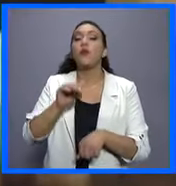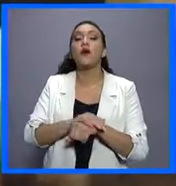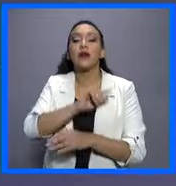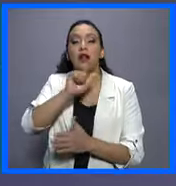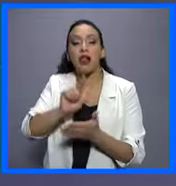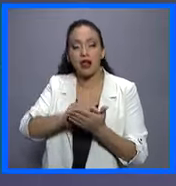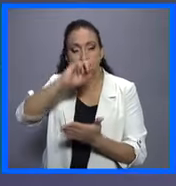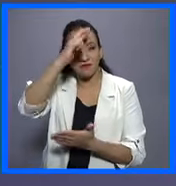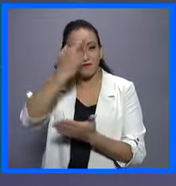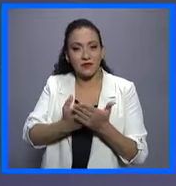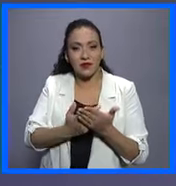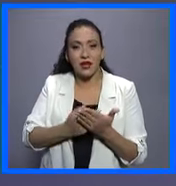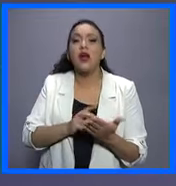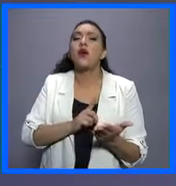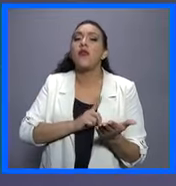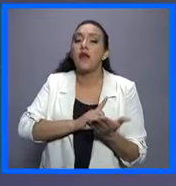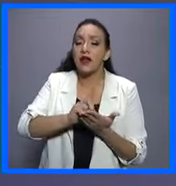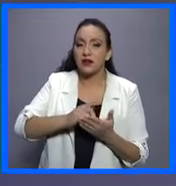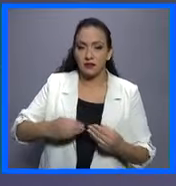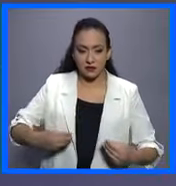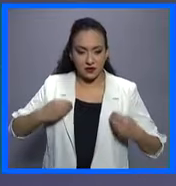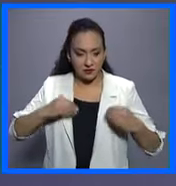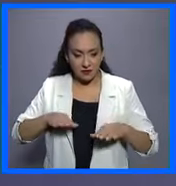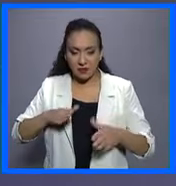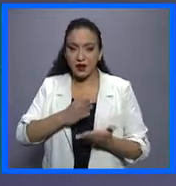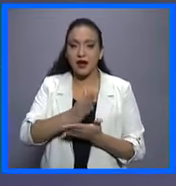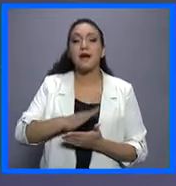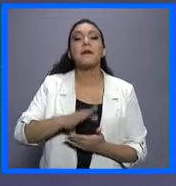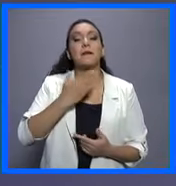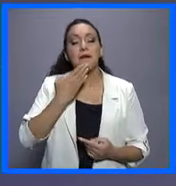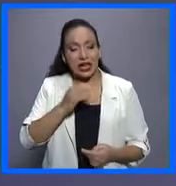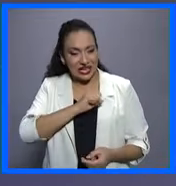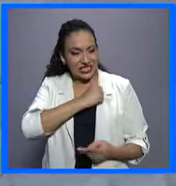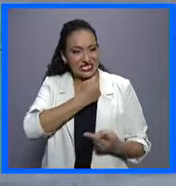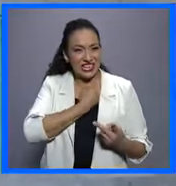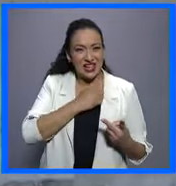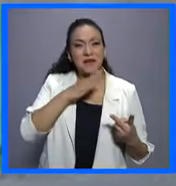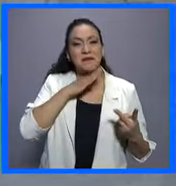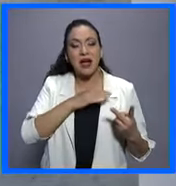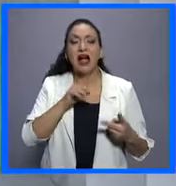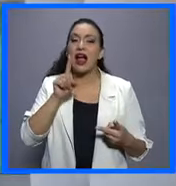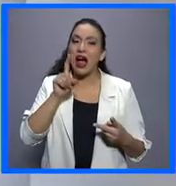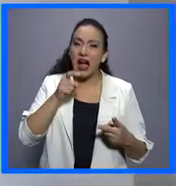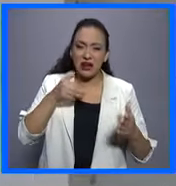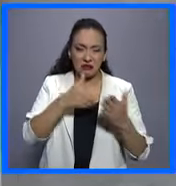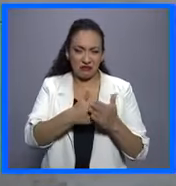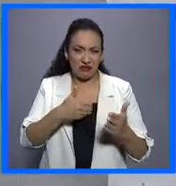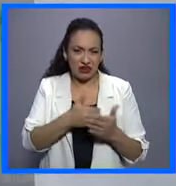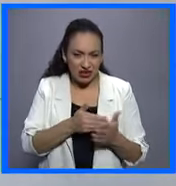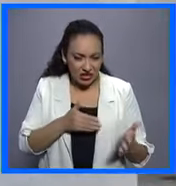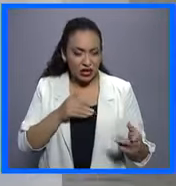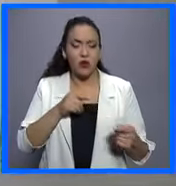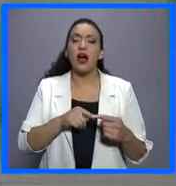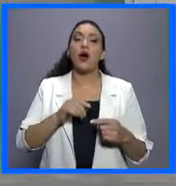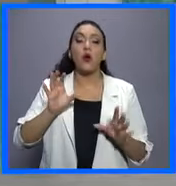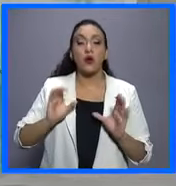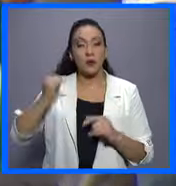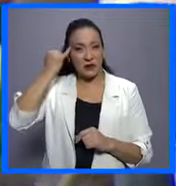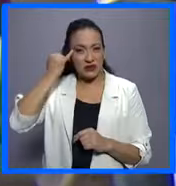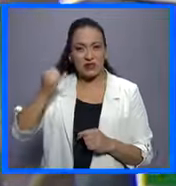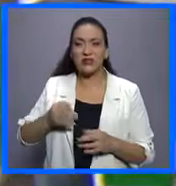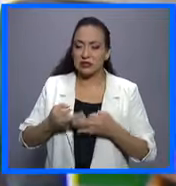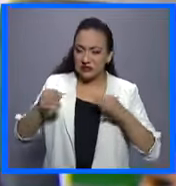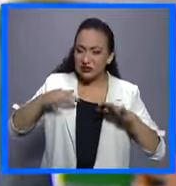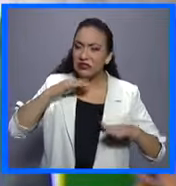violaciones a los derechos al medio ambiente sano, al agua, salud y a la consulta indígena. El juzgado cuarto de distrito en el estado de